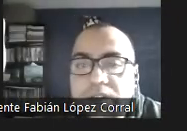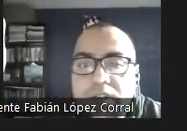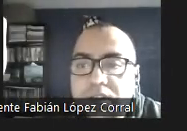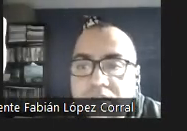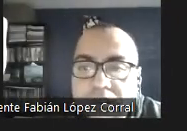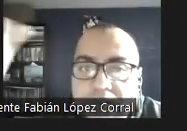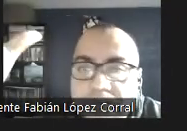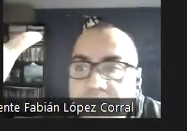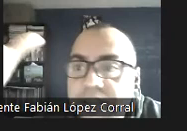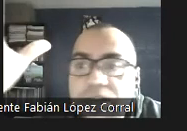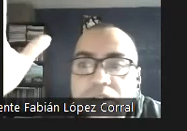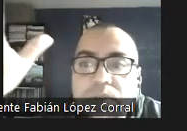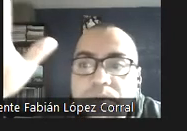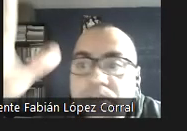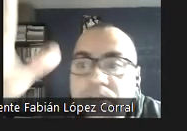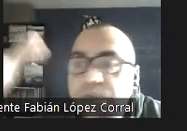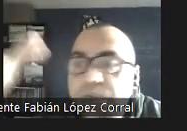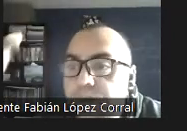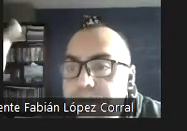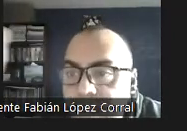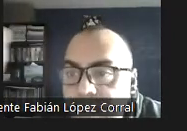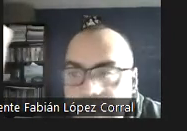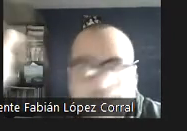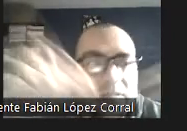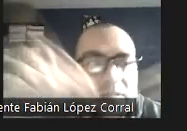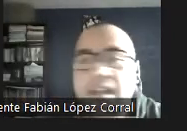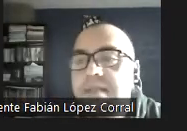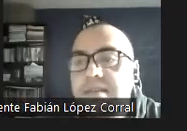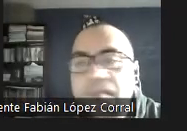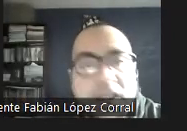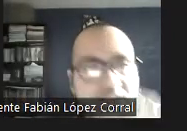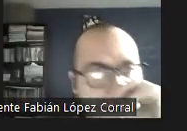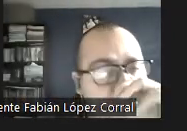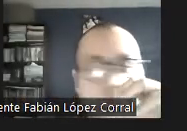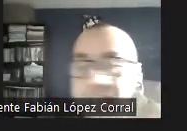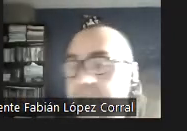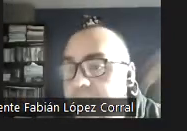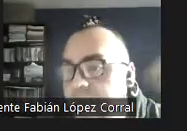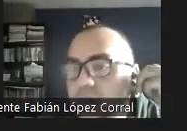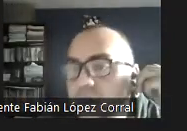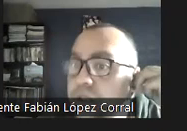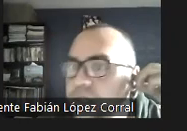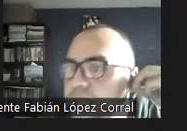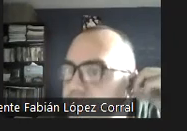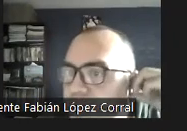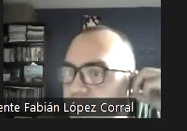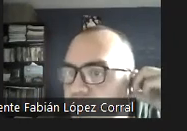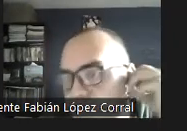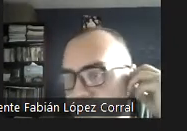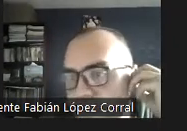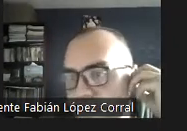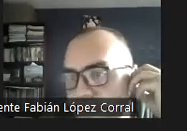cambiado espacios que en otro momento fueron un valle de climas templados por ejemplo El Sahara hoy son